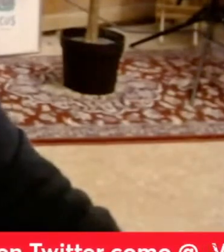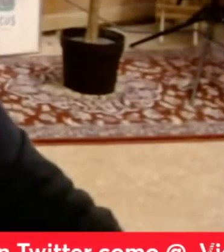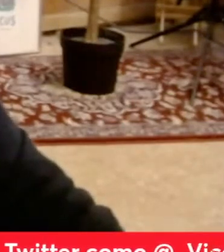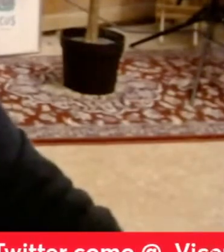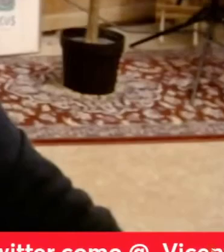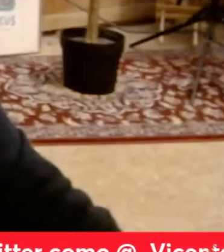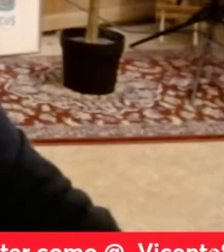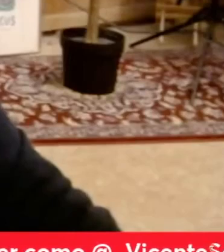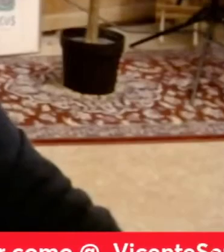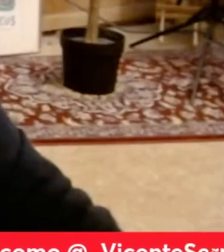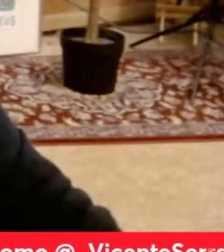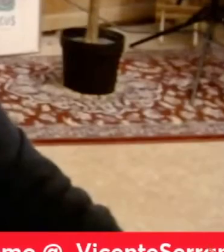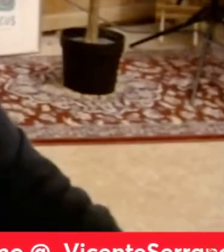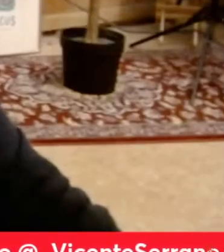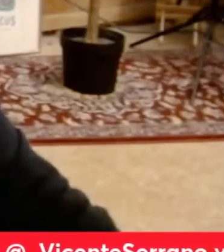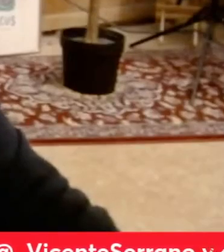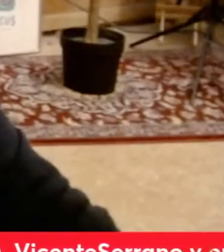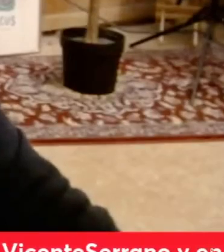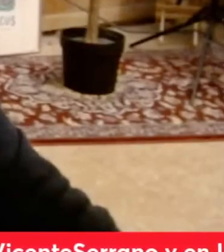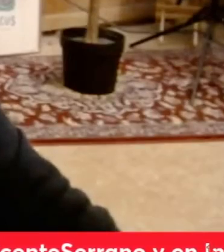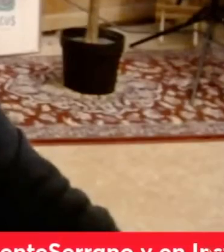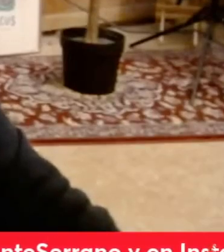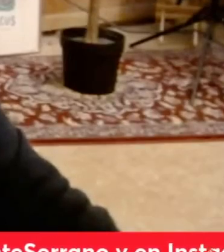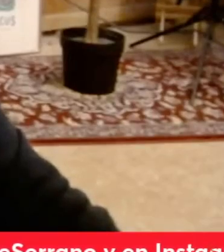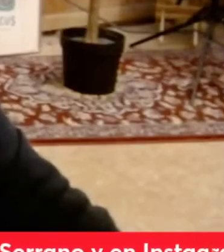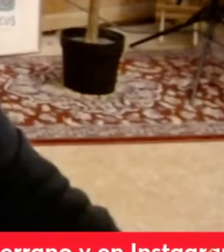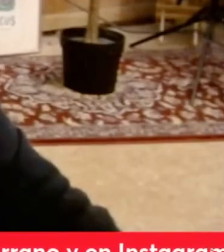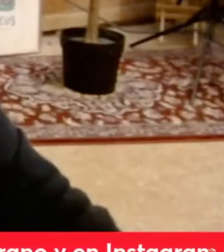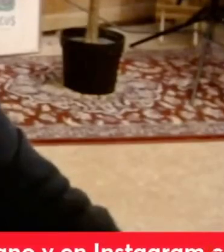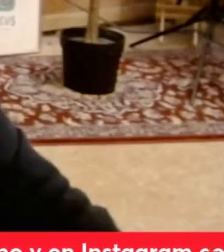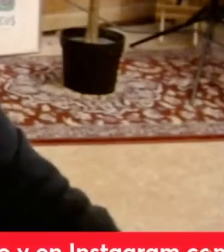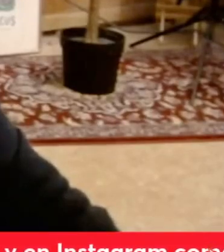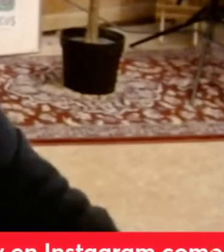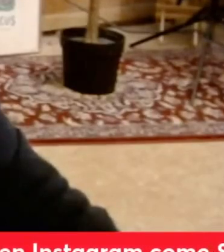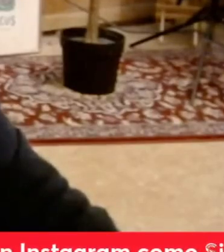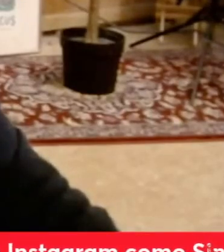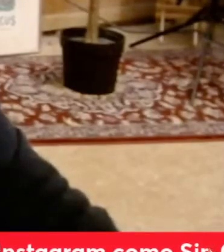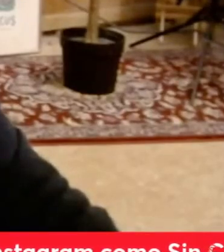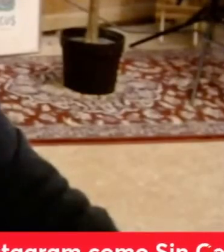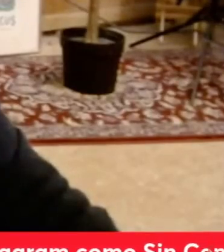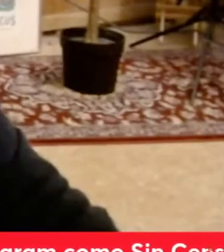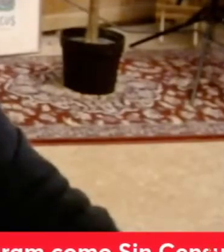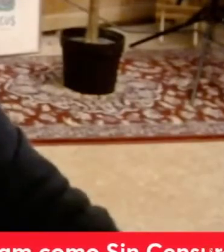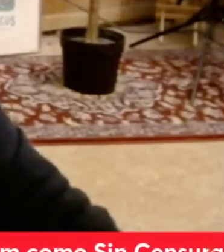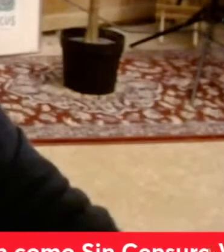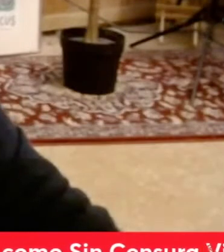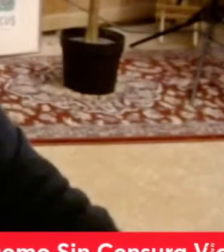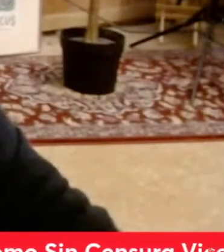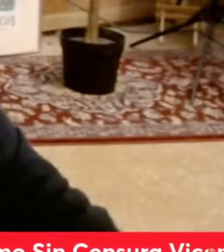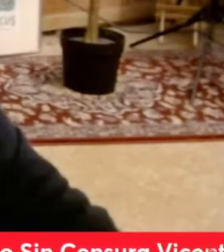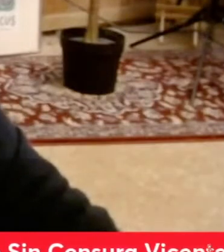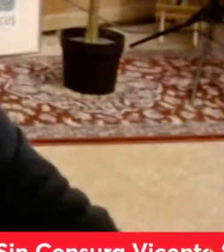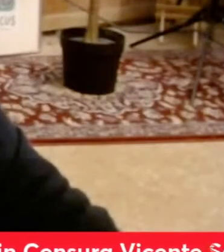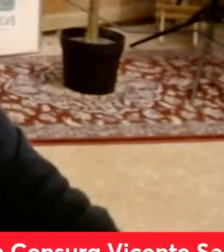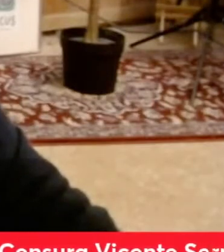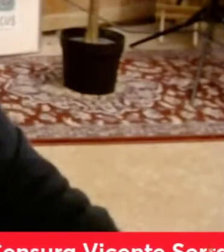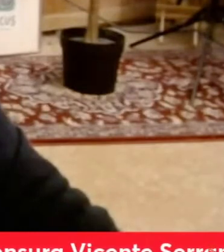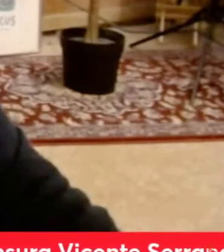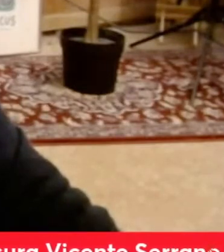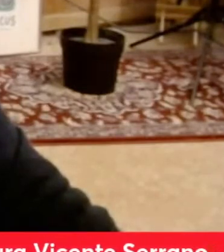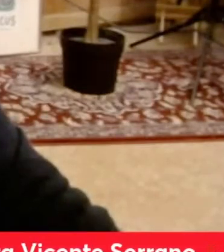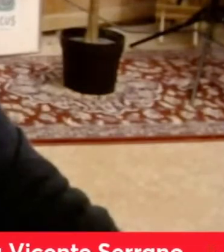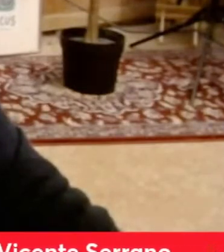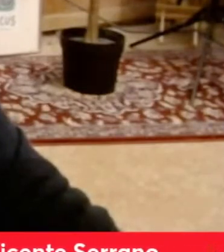muy agachones, son muy serviles. Le voy a pedir a don David que por favor nos comparta